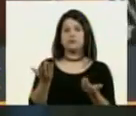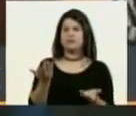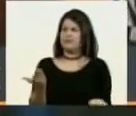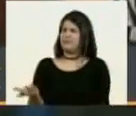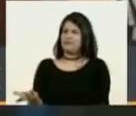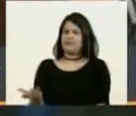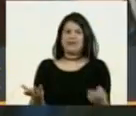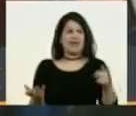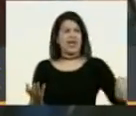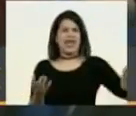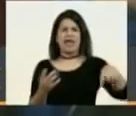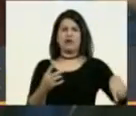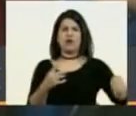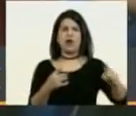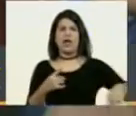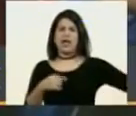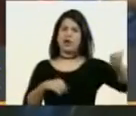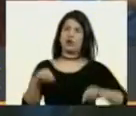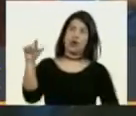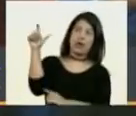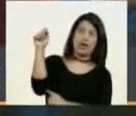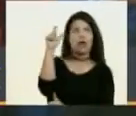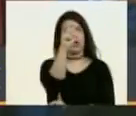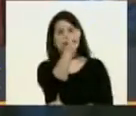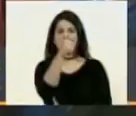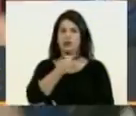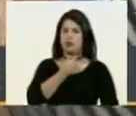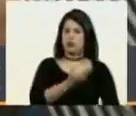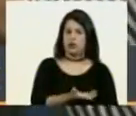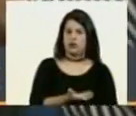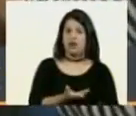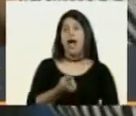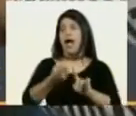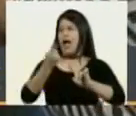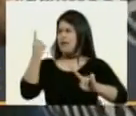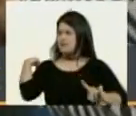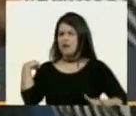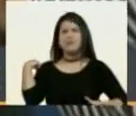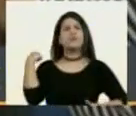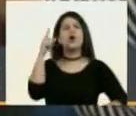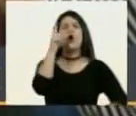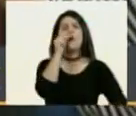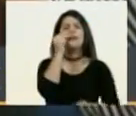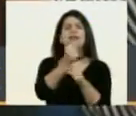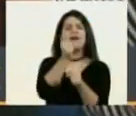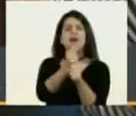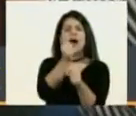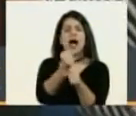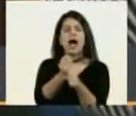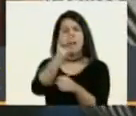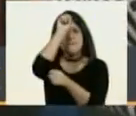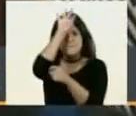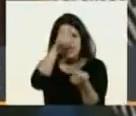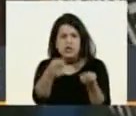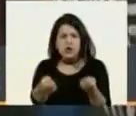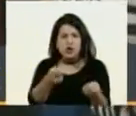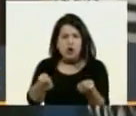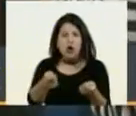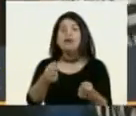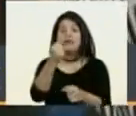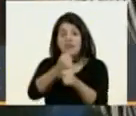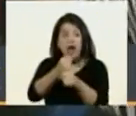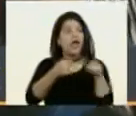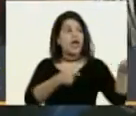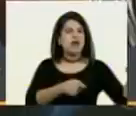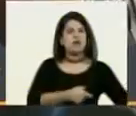queman un autobús y se toman una foto para que el mundo los vea. Ayer secuestraron a un trabajador de Ferrominera. Están plenamente identificados.